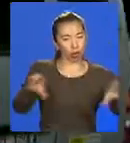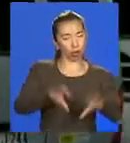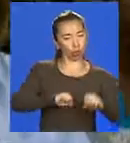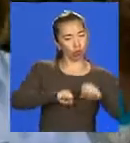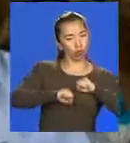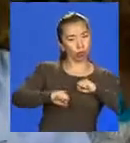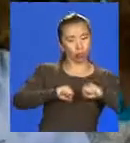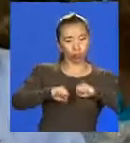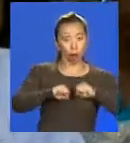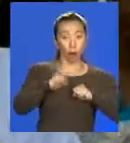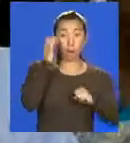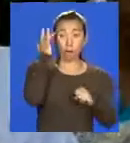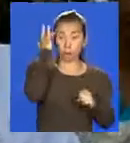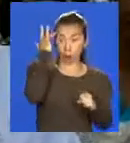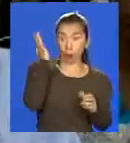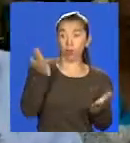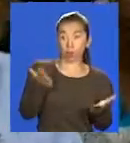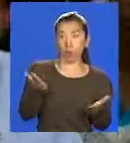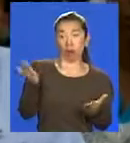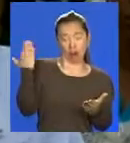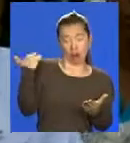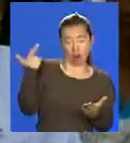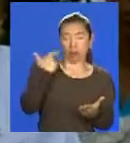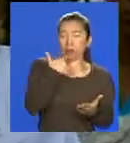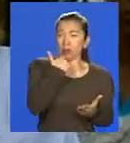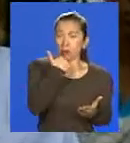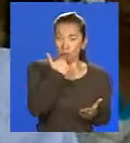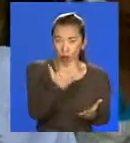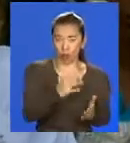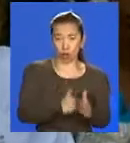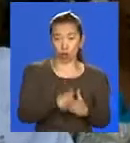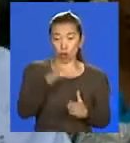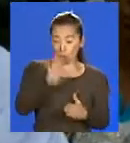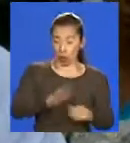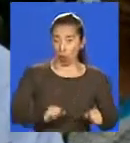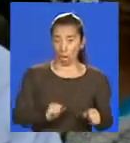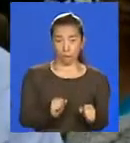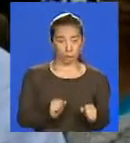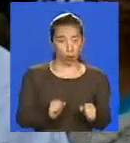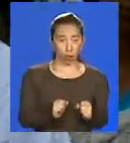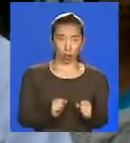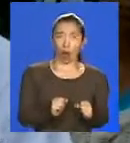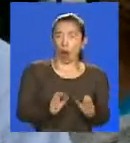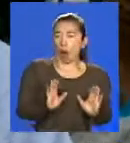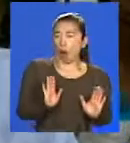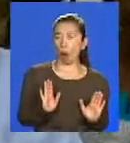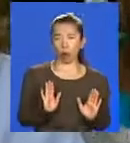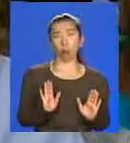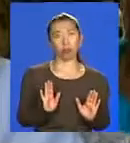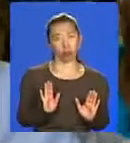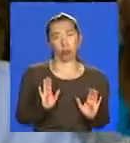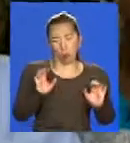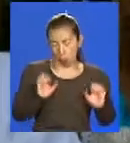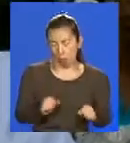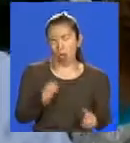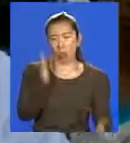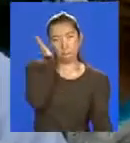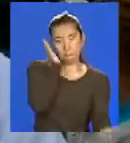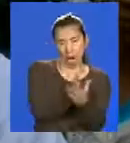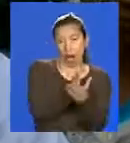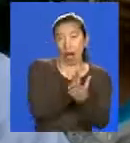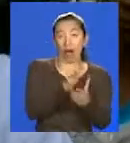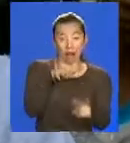Bogotá, porque también, como lo hemos expresado, la capital de la República y ninguna capital departamento está exenta de que ocurran hechos que